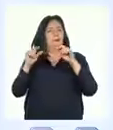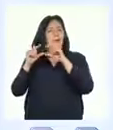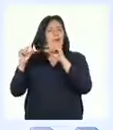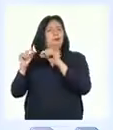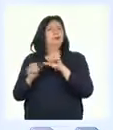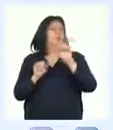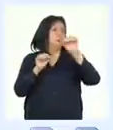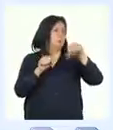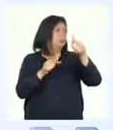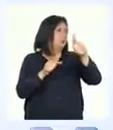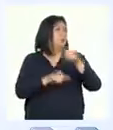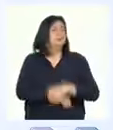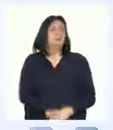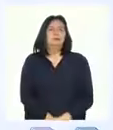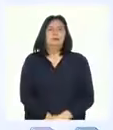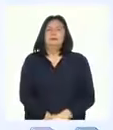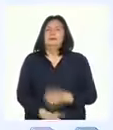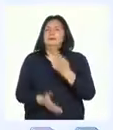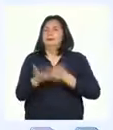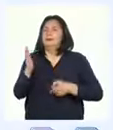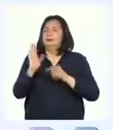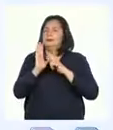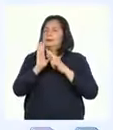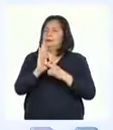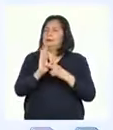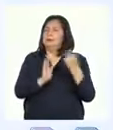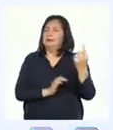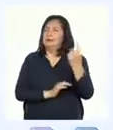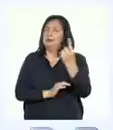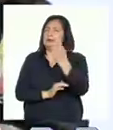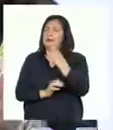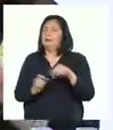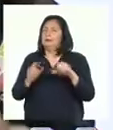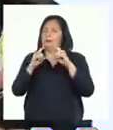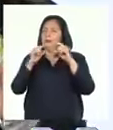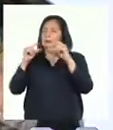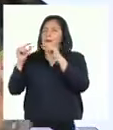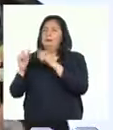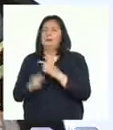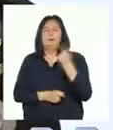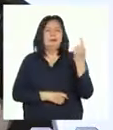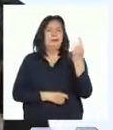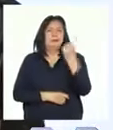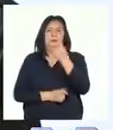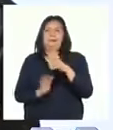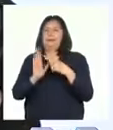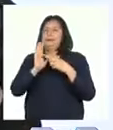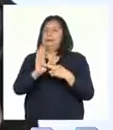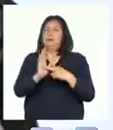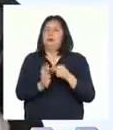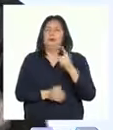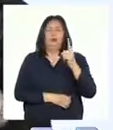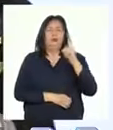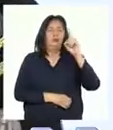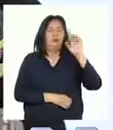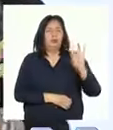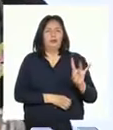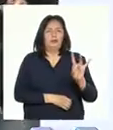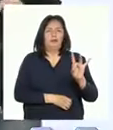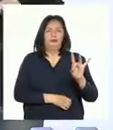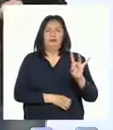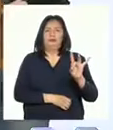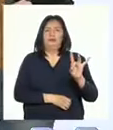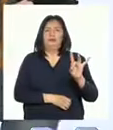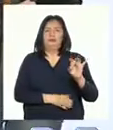cuadraditos. Muy bien. ¿Y qué representaba cada cuadradito? Cada cuadradito representaba 1/8 de